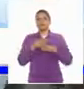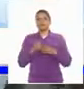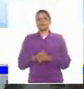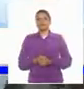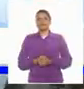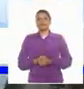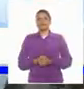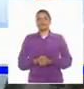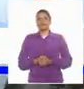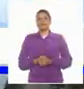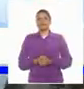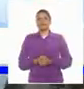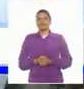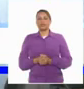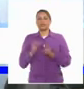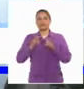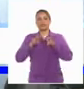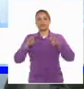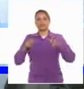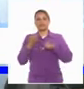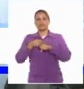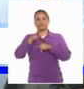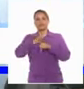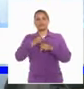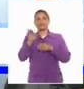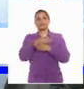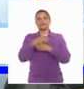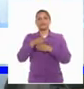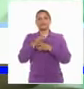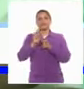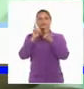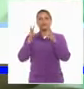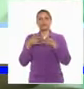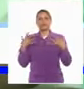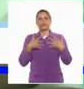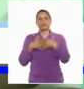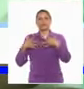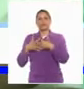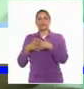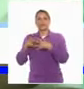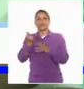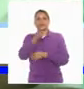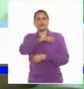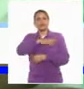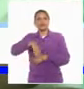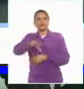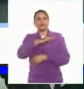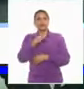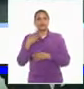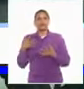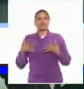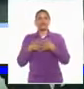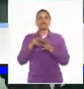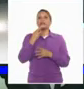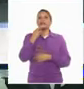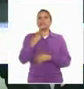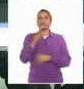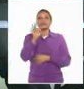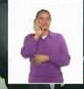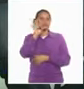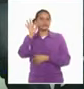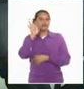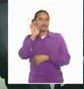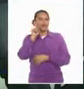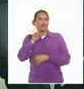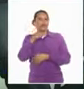panel conformado por representantes de las diversas redes de la sociedad civil en la respuesta al VIH, quedaron expuestos